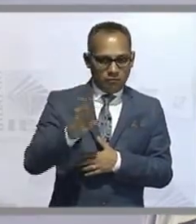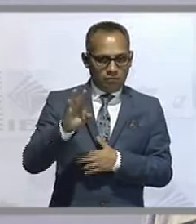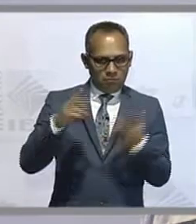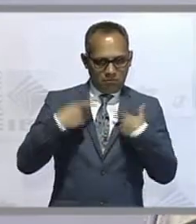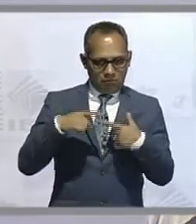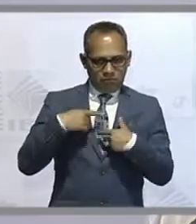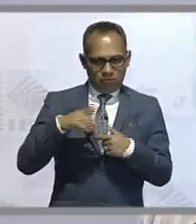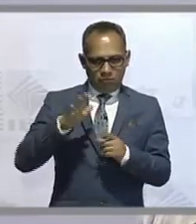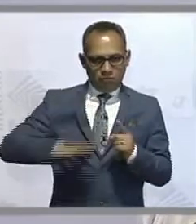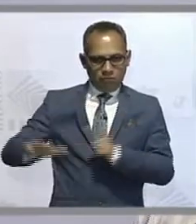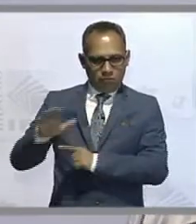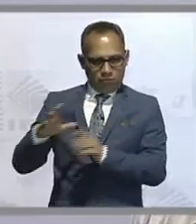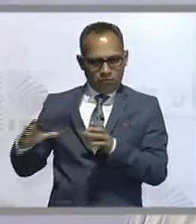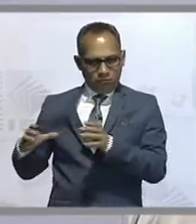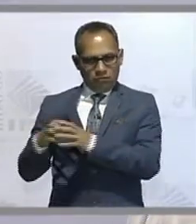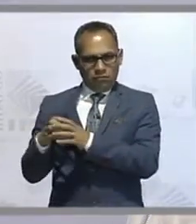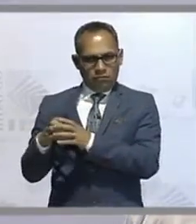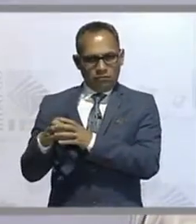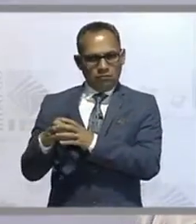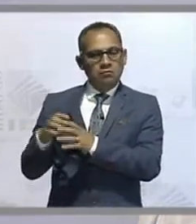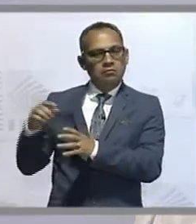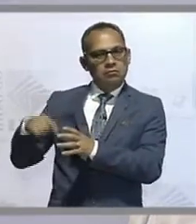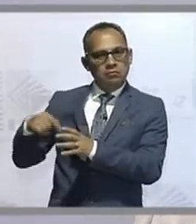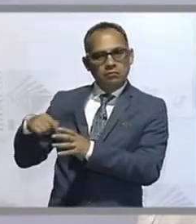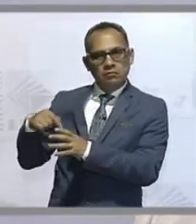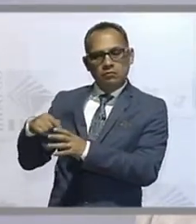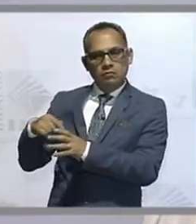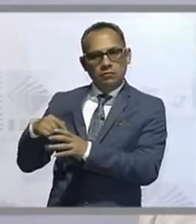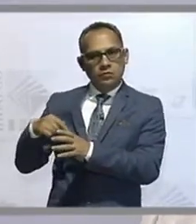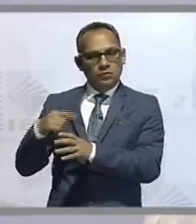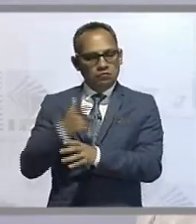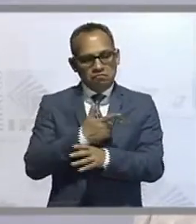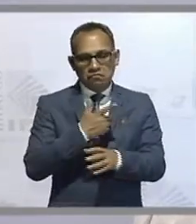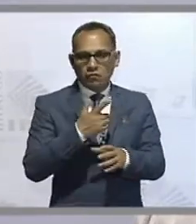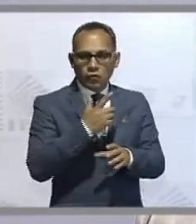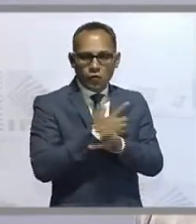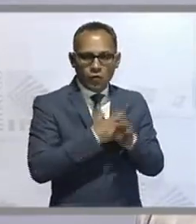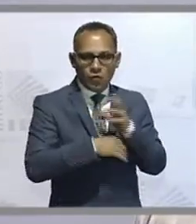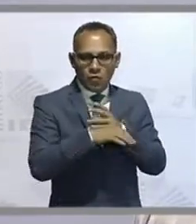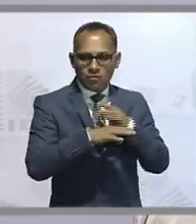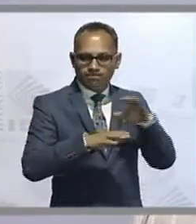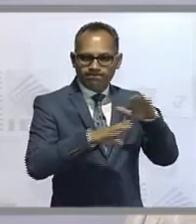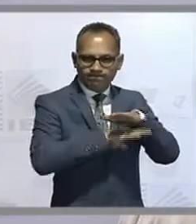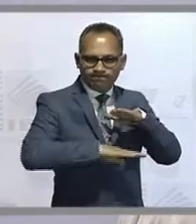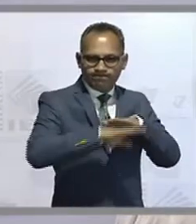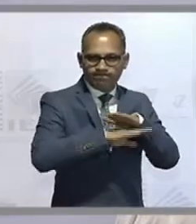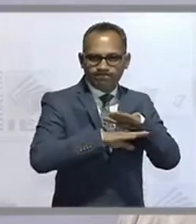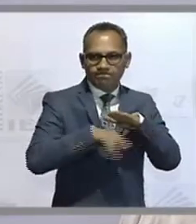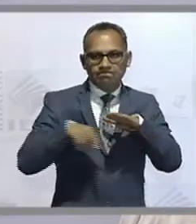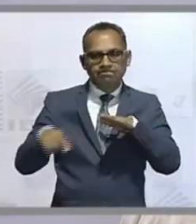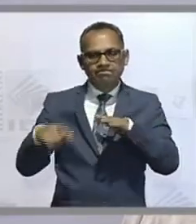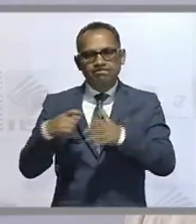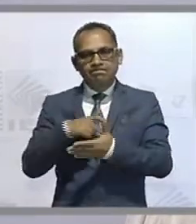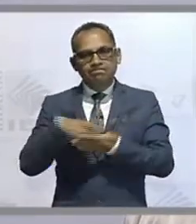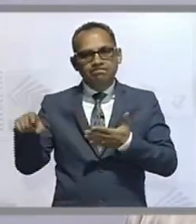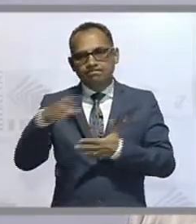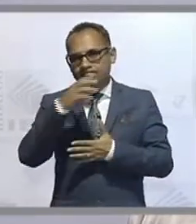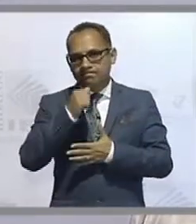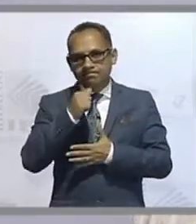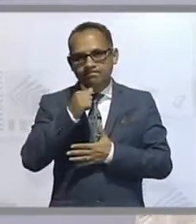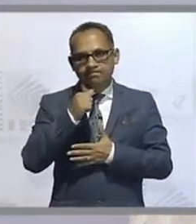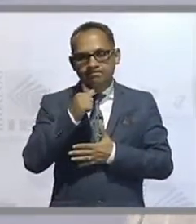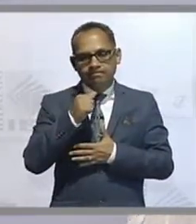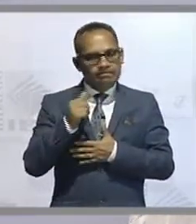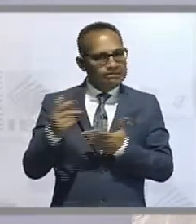población no puede comprar los productos de la canasta básica hablamos de una pobreza